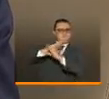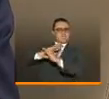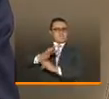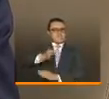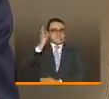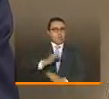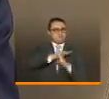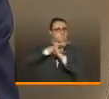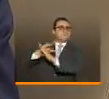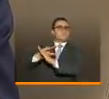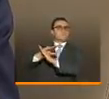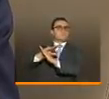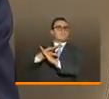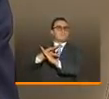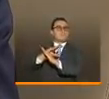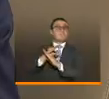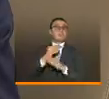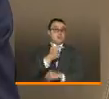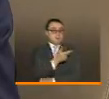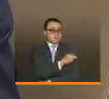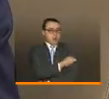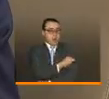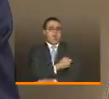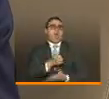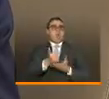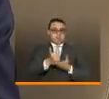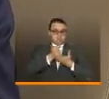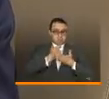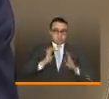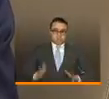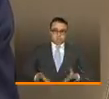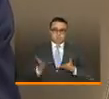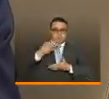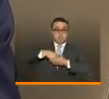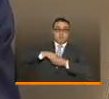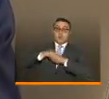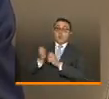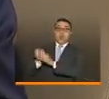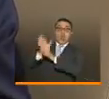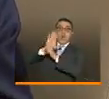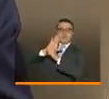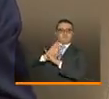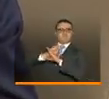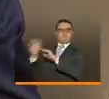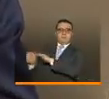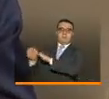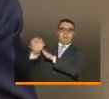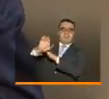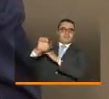vacuna que le va a ayudar a evitar, a prevenir contra el COVID-19,